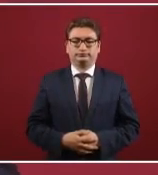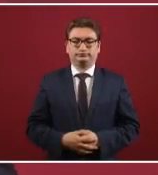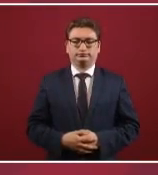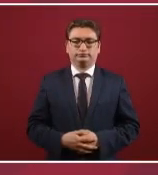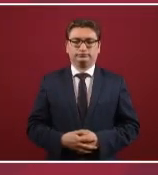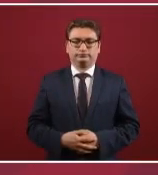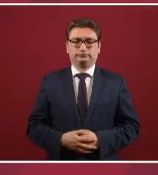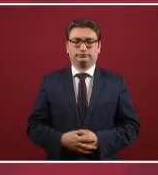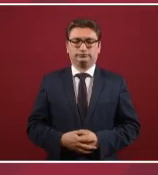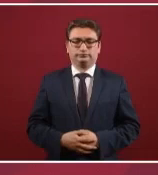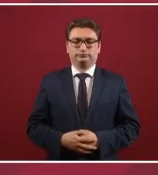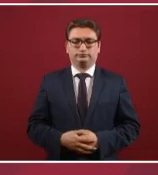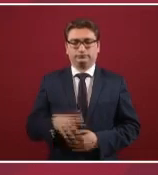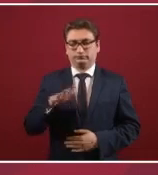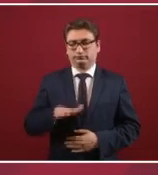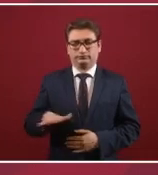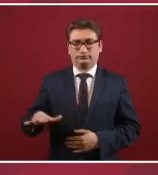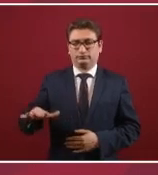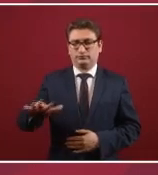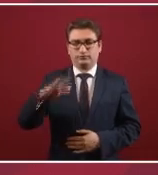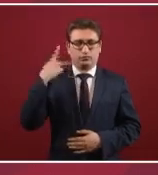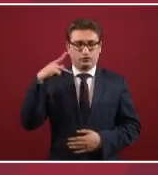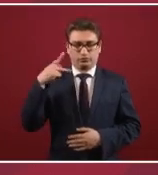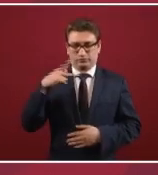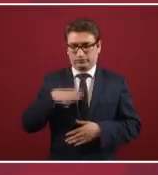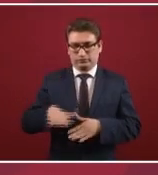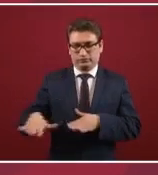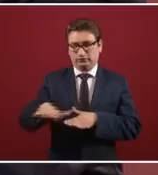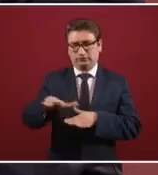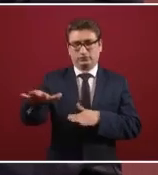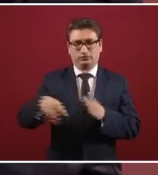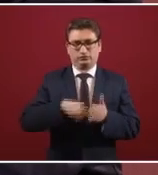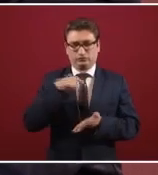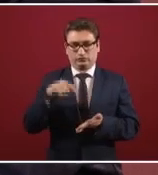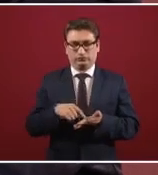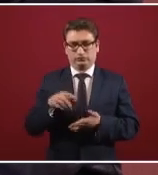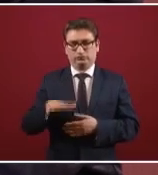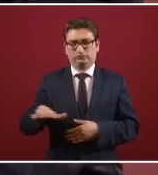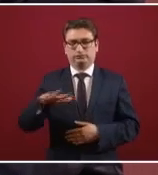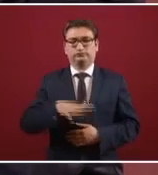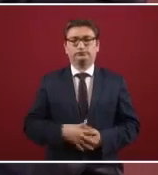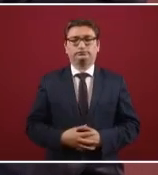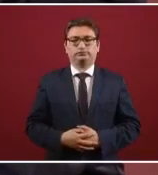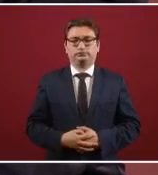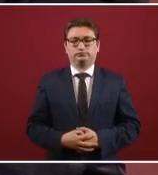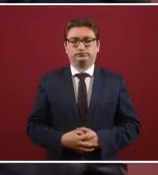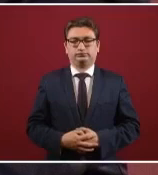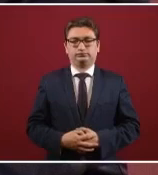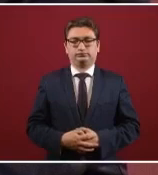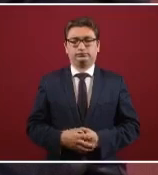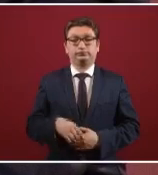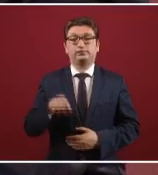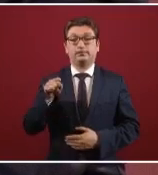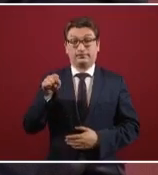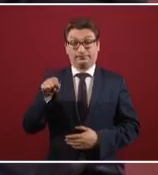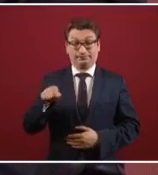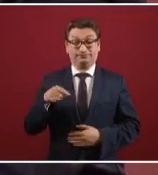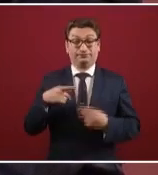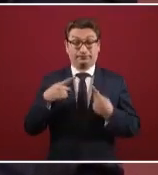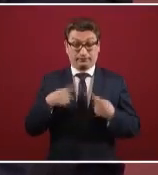esa zona entonces zona del pueblo es de las zonas en donde la gente